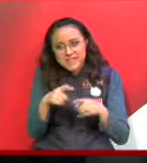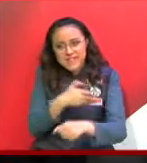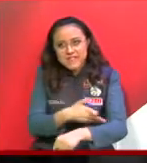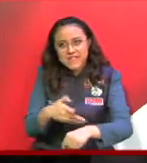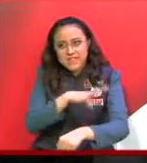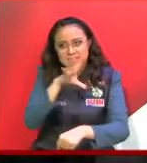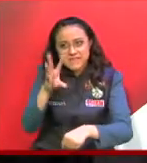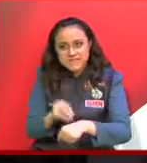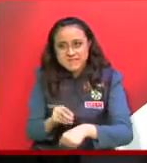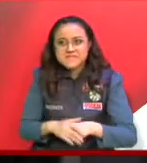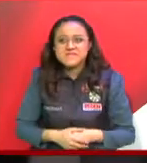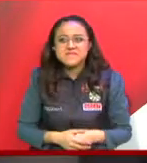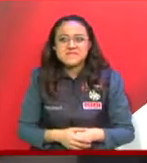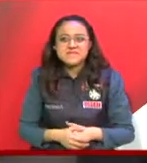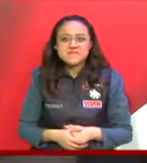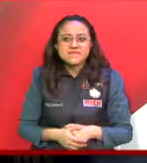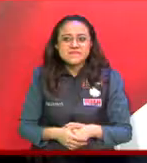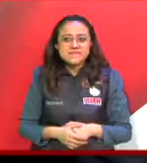familia.